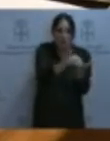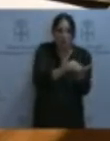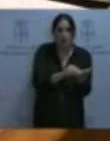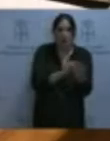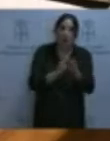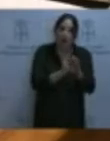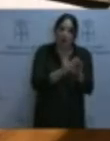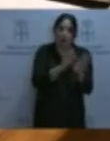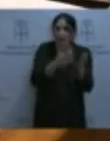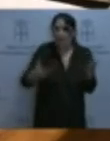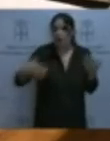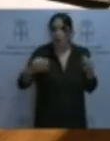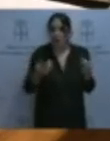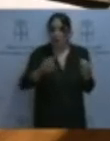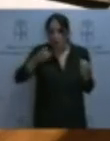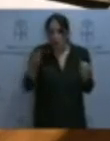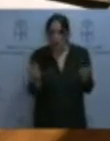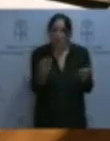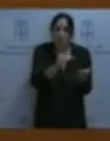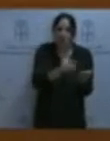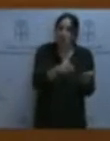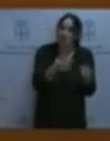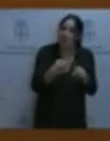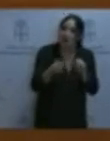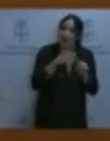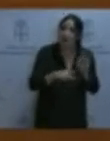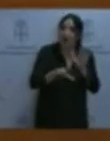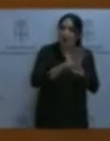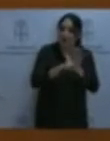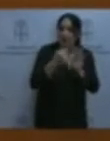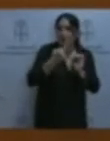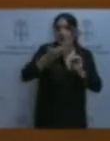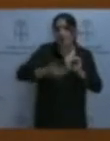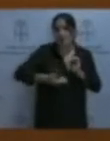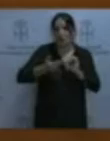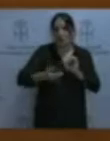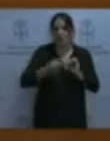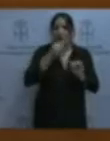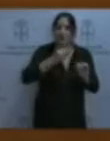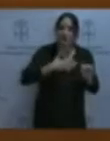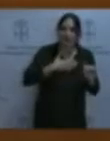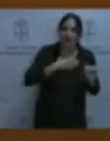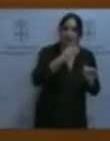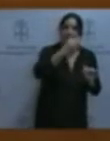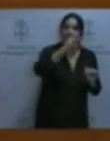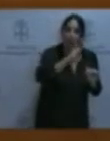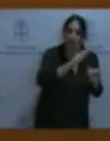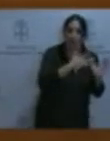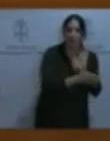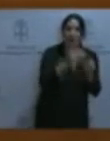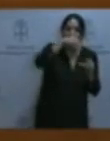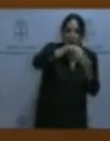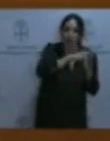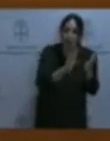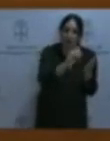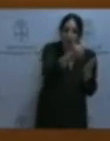catálogos urbanísticos. Insisto en esta diferenciación que la ley establece de importancia entre bienes declarados BIC, inventariados en el IPCA,